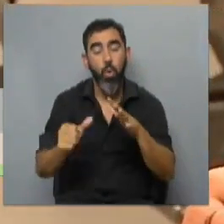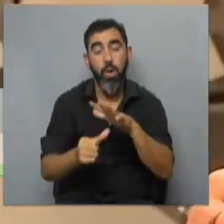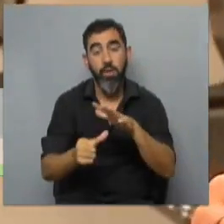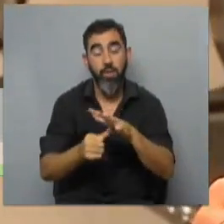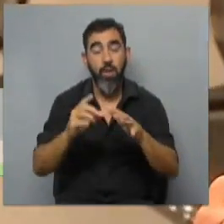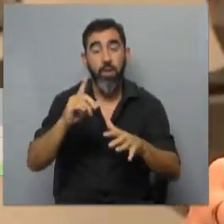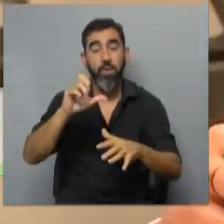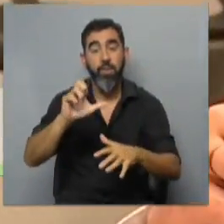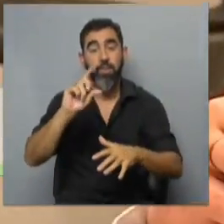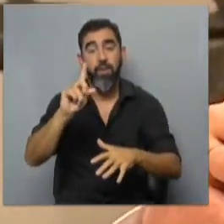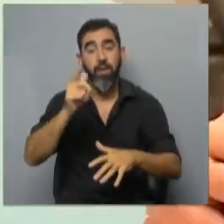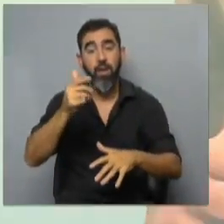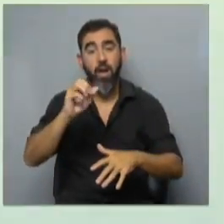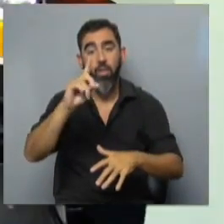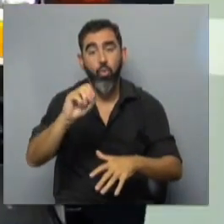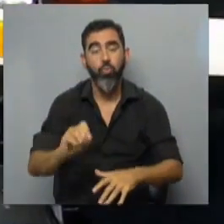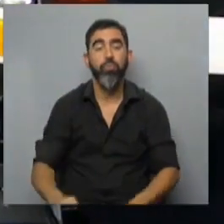álvaro delgado